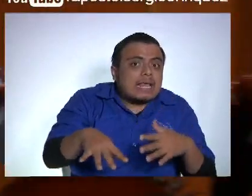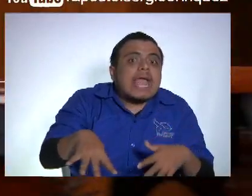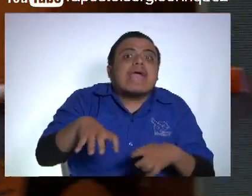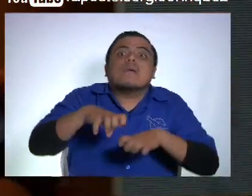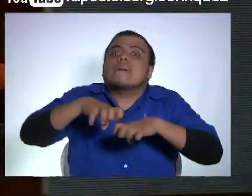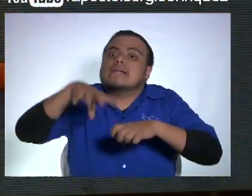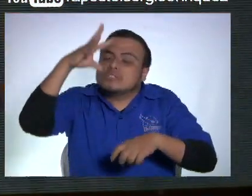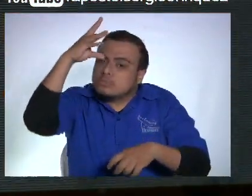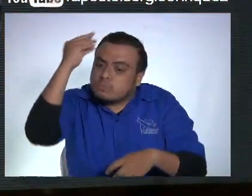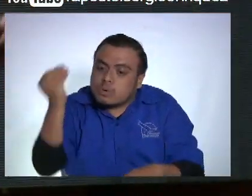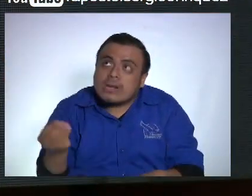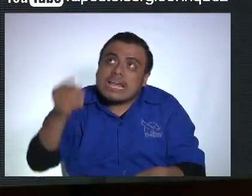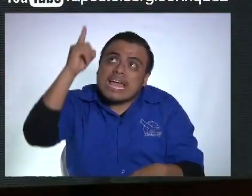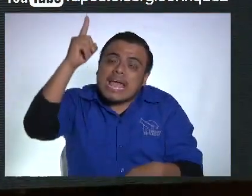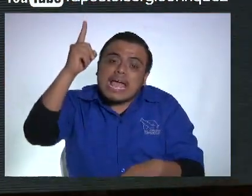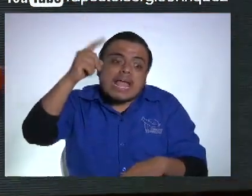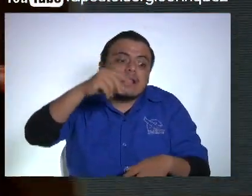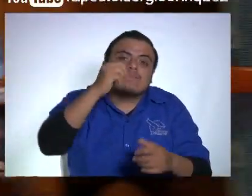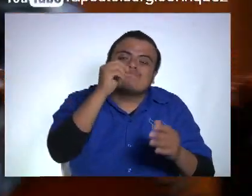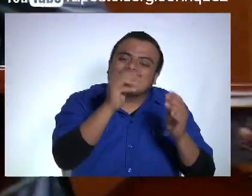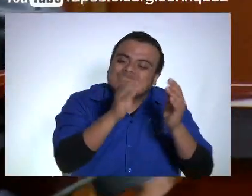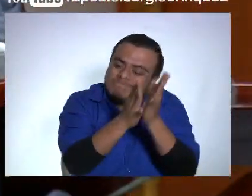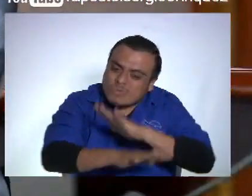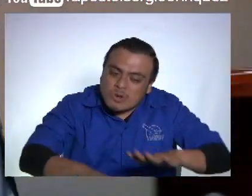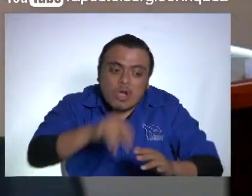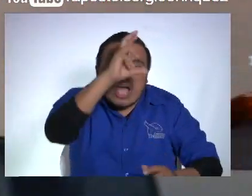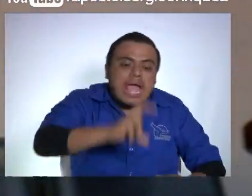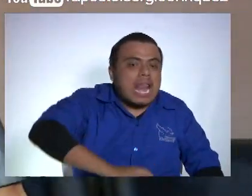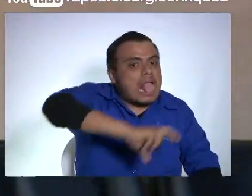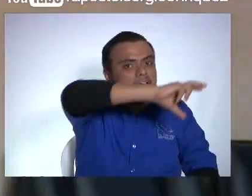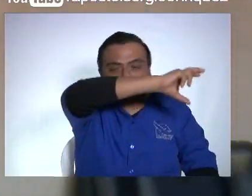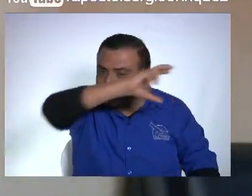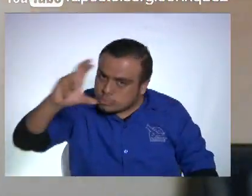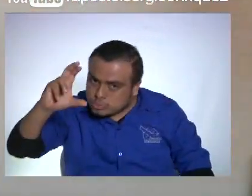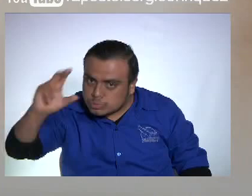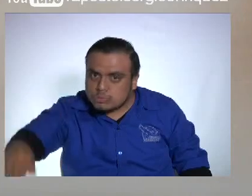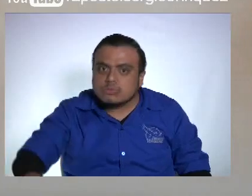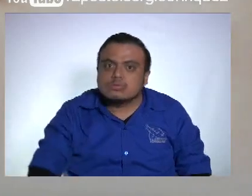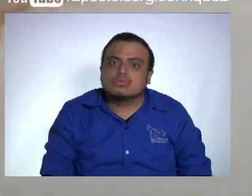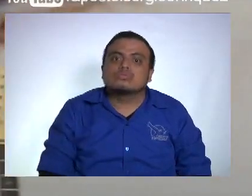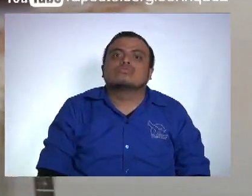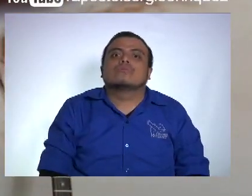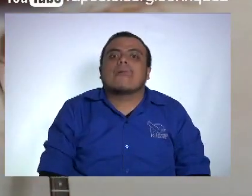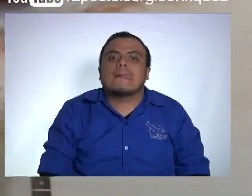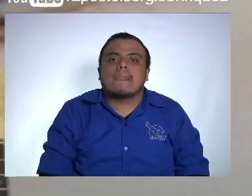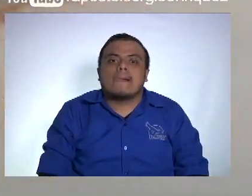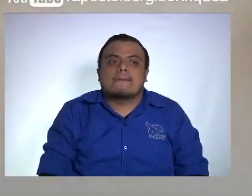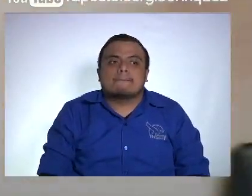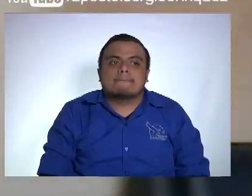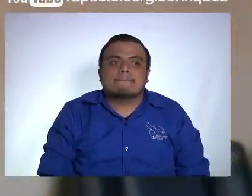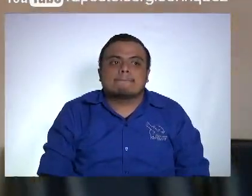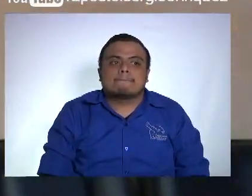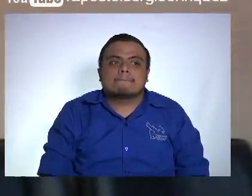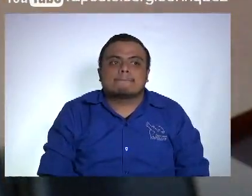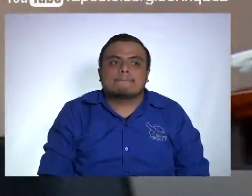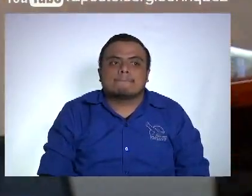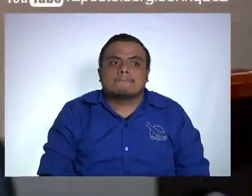Calvario, por el gozo puesto delante de Él, yo morí en la cruz del Calvario.